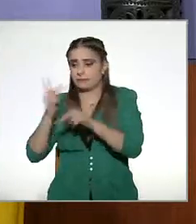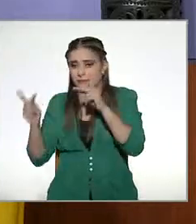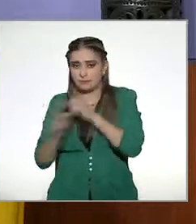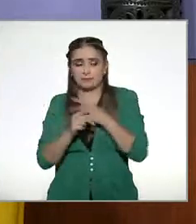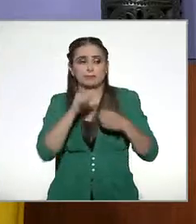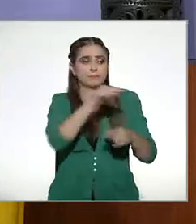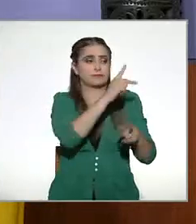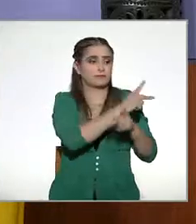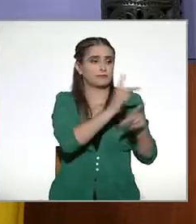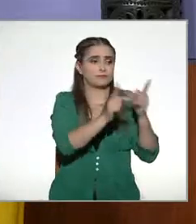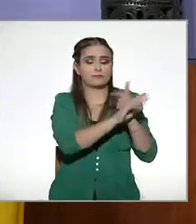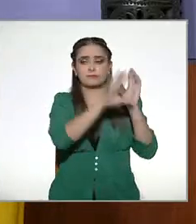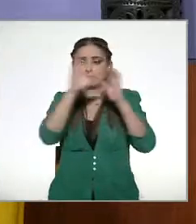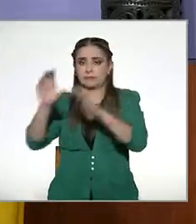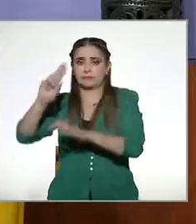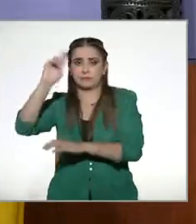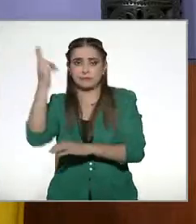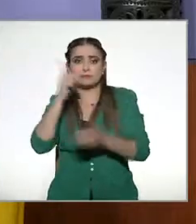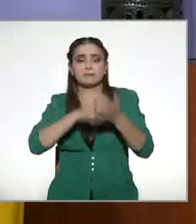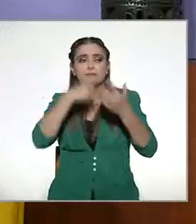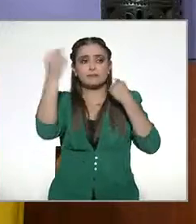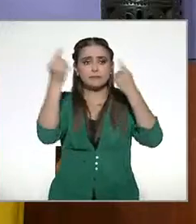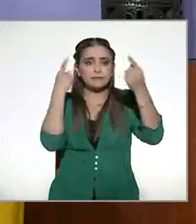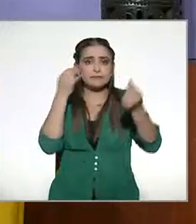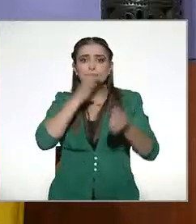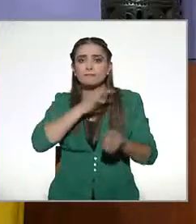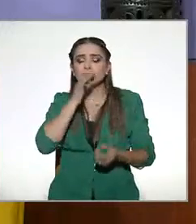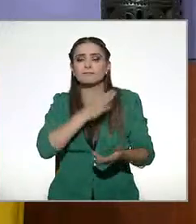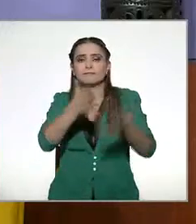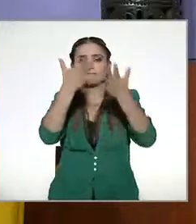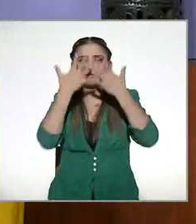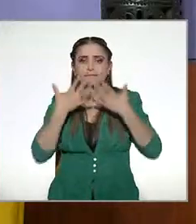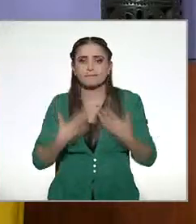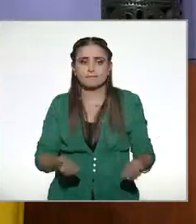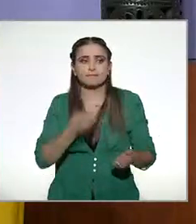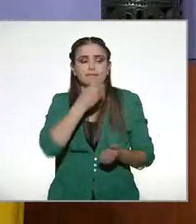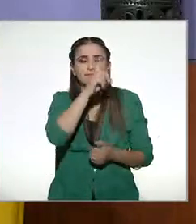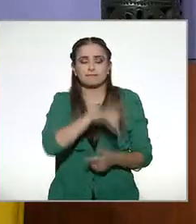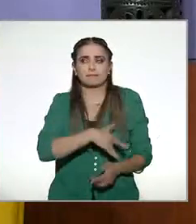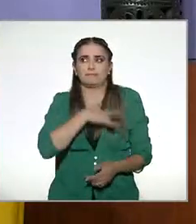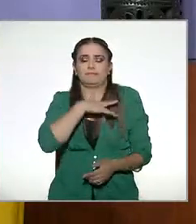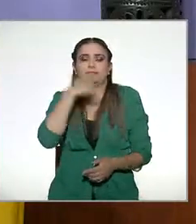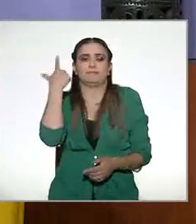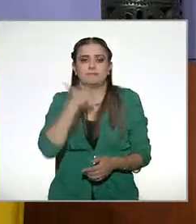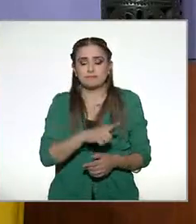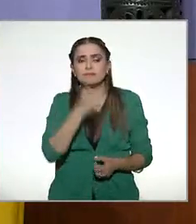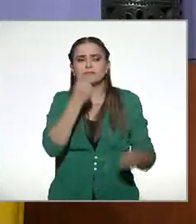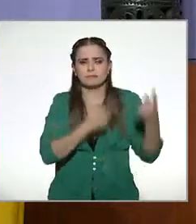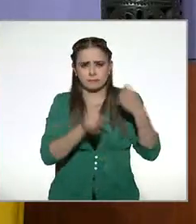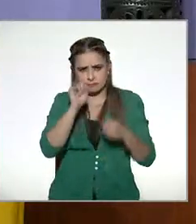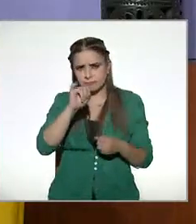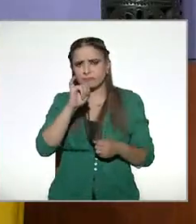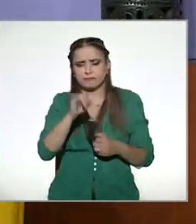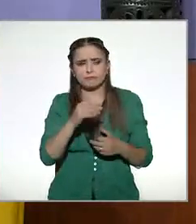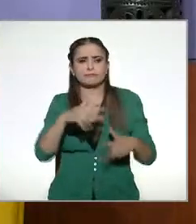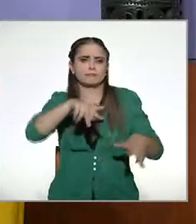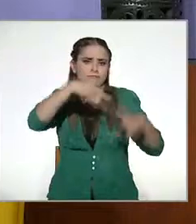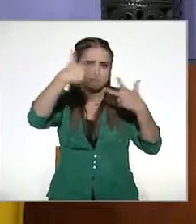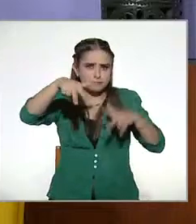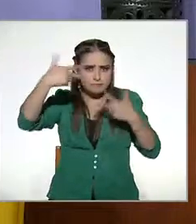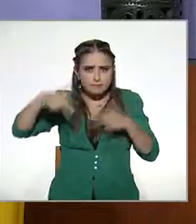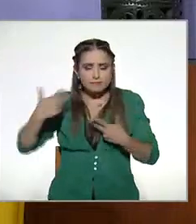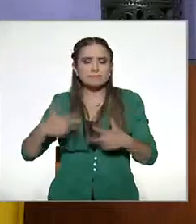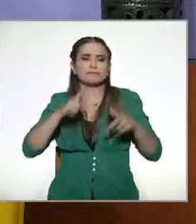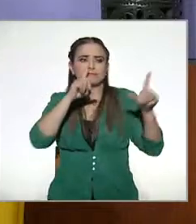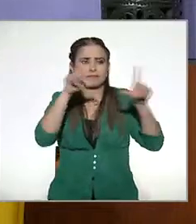ese rito de pasaje se tuvo que inventar hay quienes hicieron cosas donde buscaron hacer algo del orden